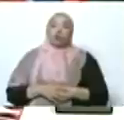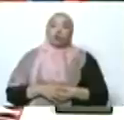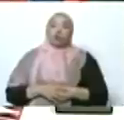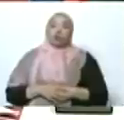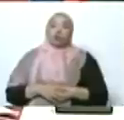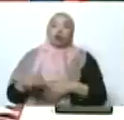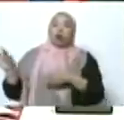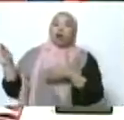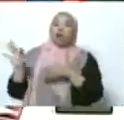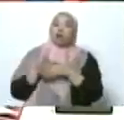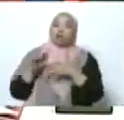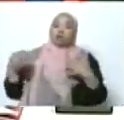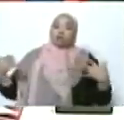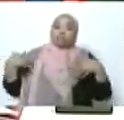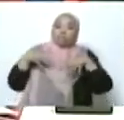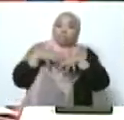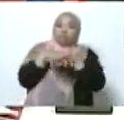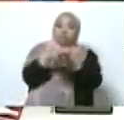fusionadas.